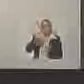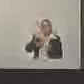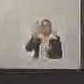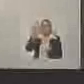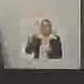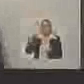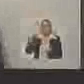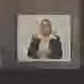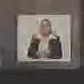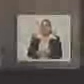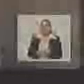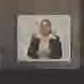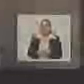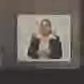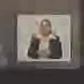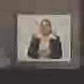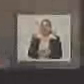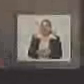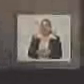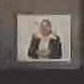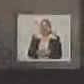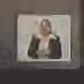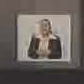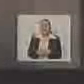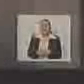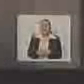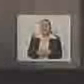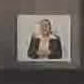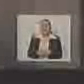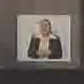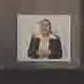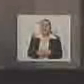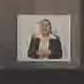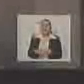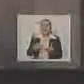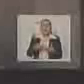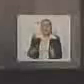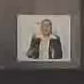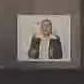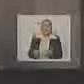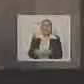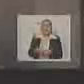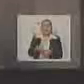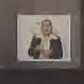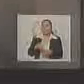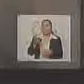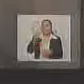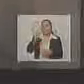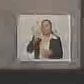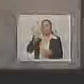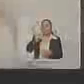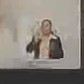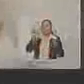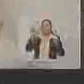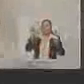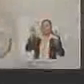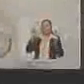Gracias. Gracias. Tiene ahora la palabra la candidata del Partido Humanista. Adelante.